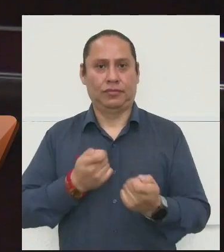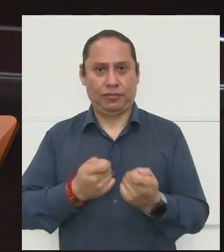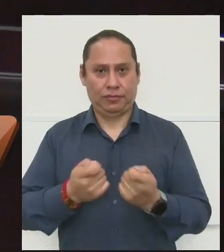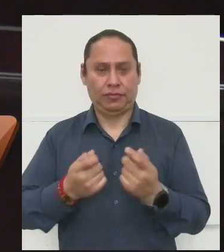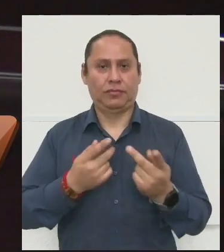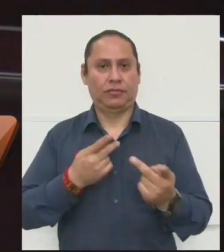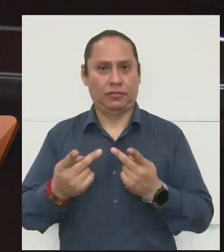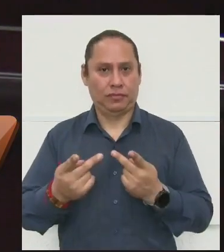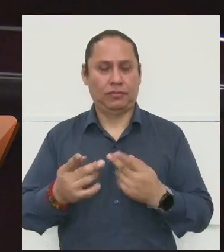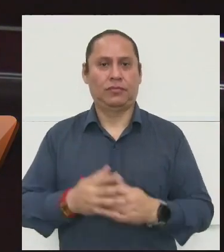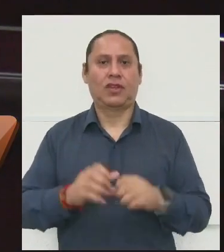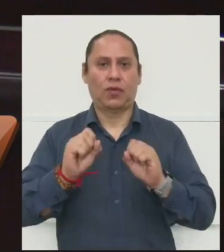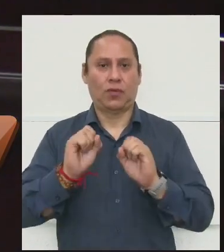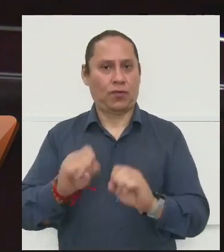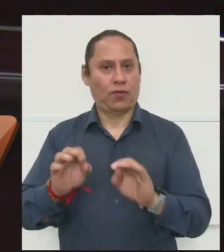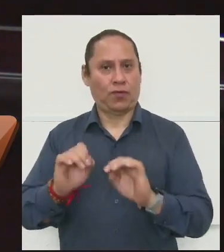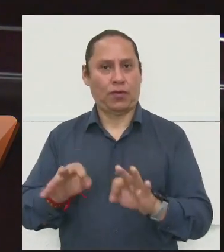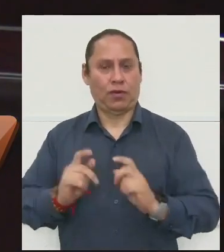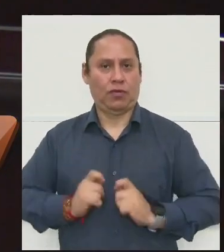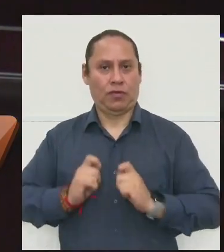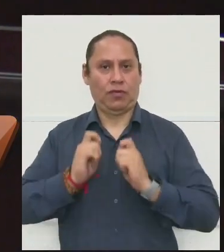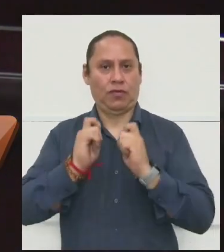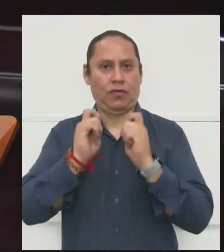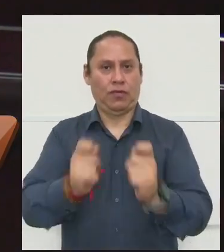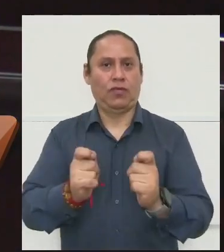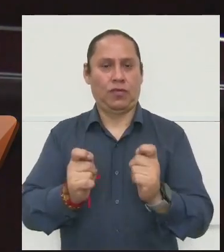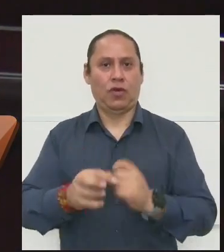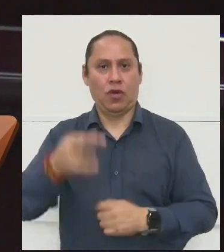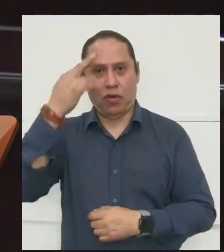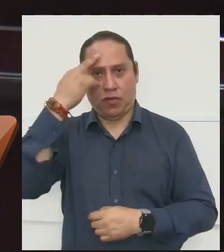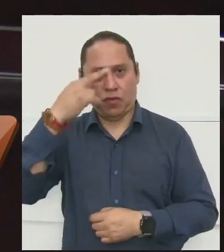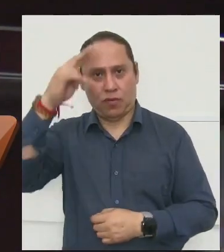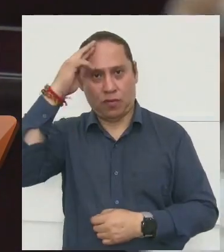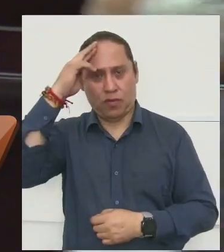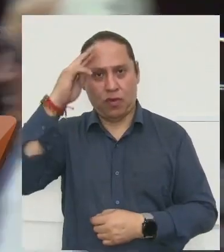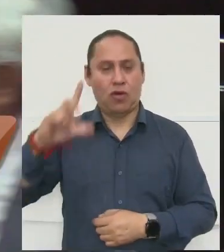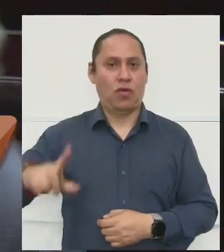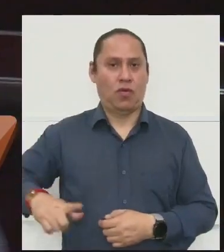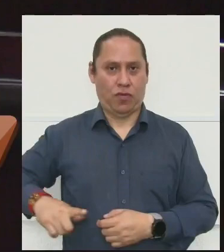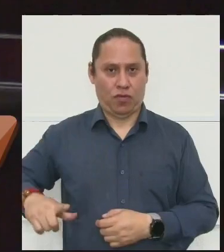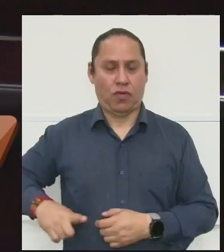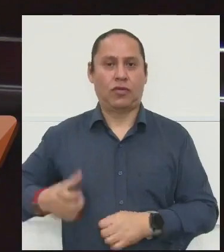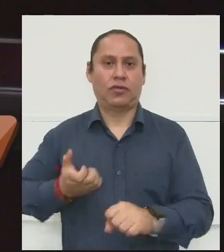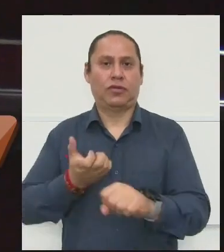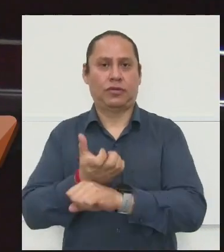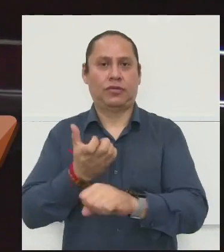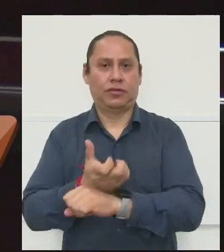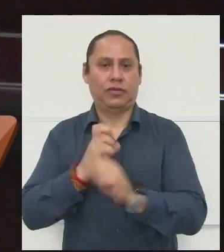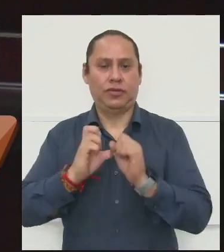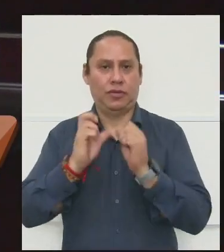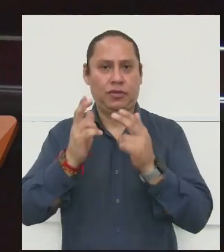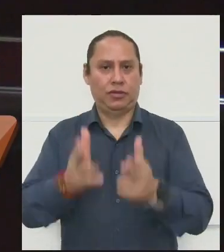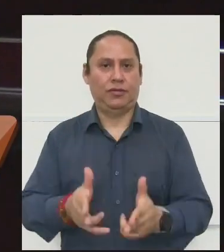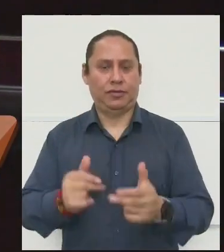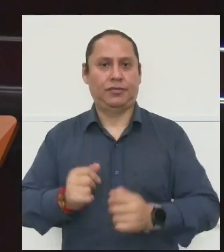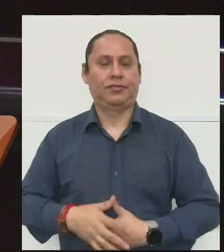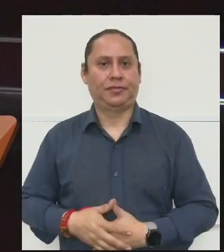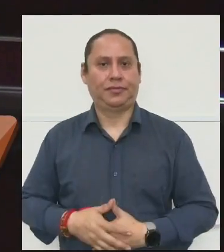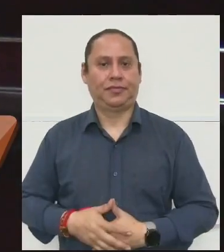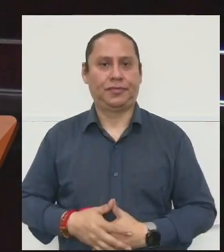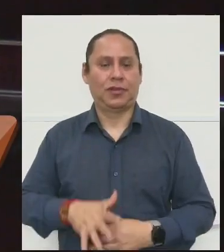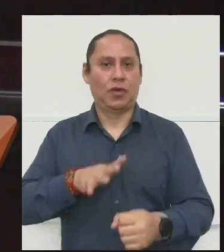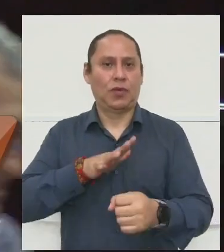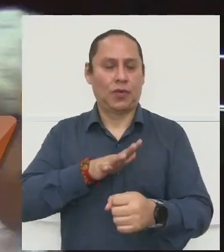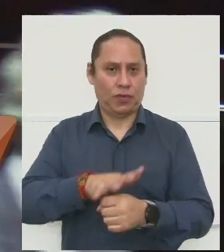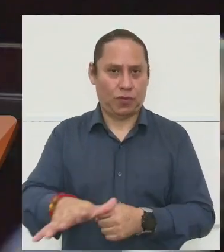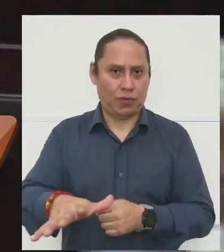legislativo del oficio signado por el Dr rutilio Escandón cadenas gobernador del estado de Chiapas por